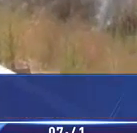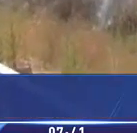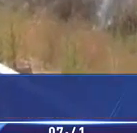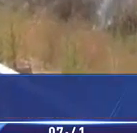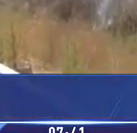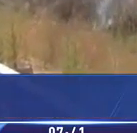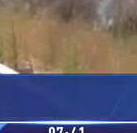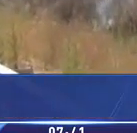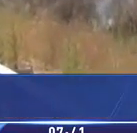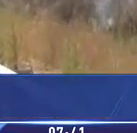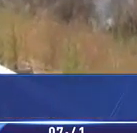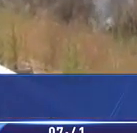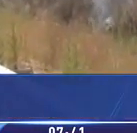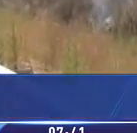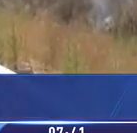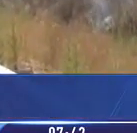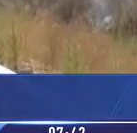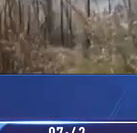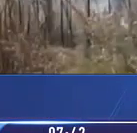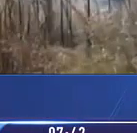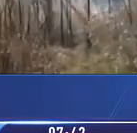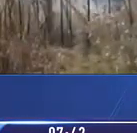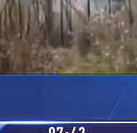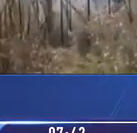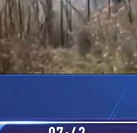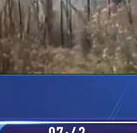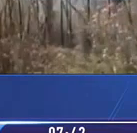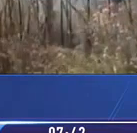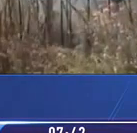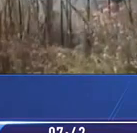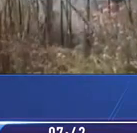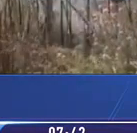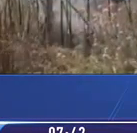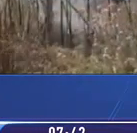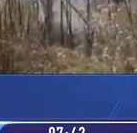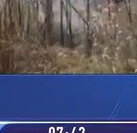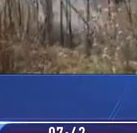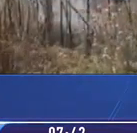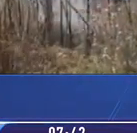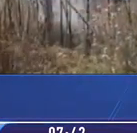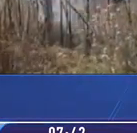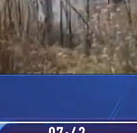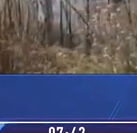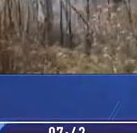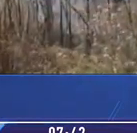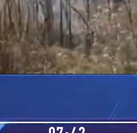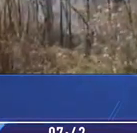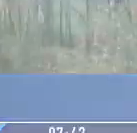130 hectáreas de bosques en Buenos Aires. Esto al retornar de la pausa, veremos.